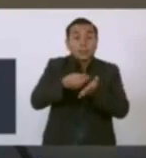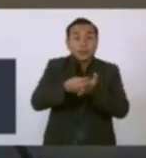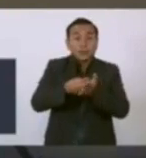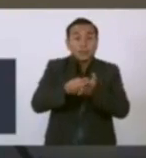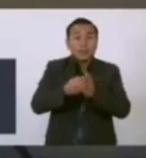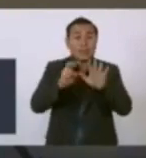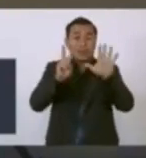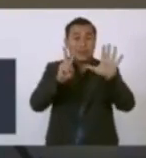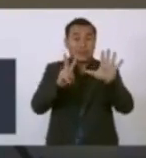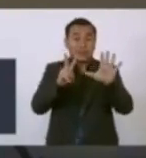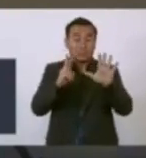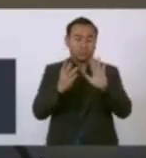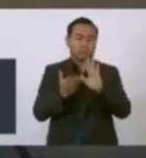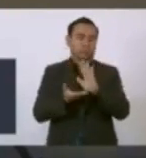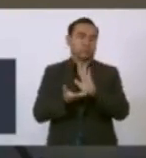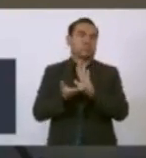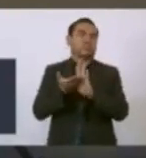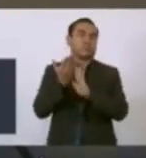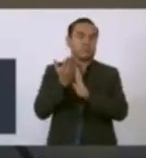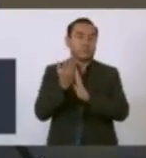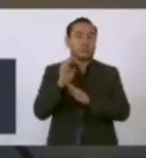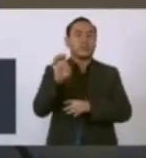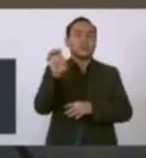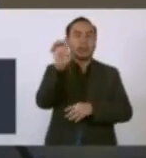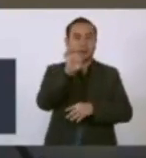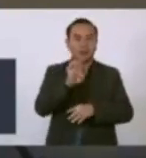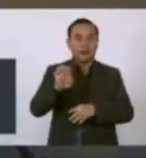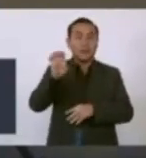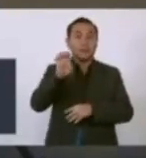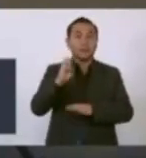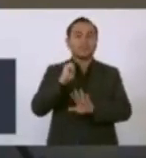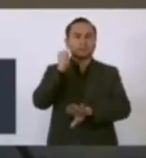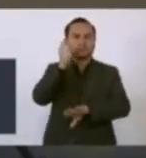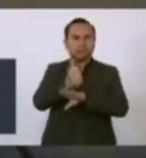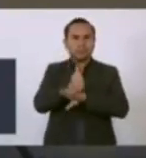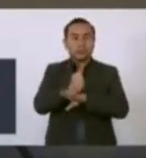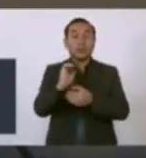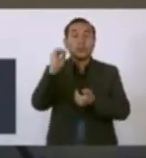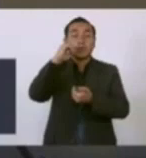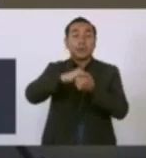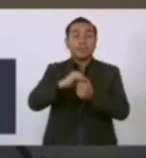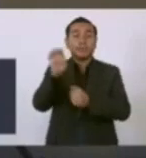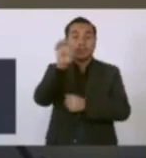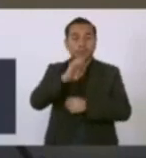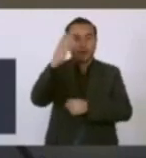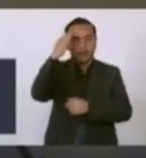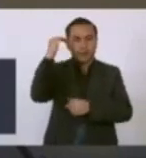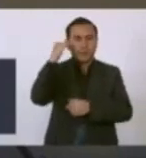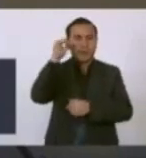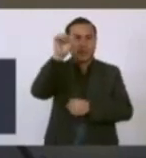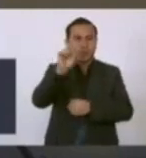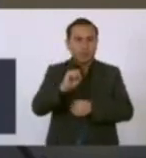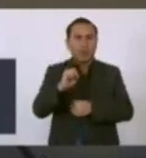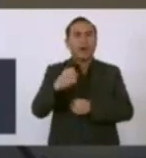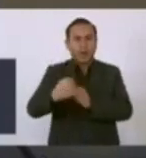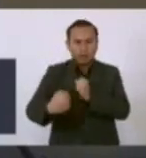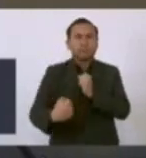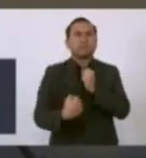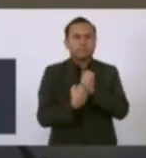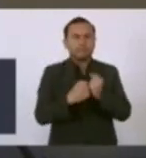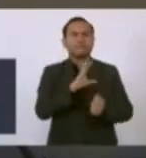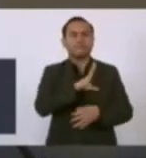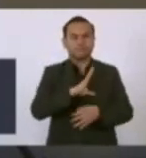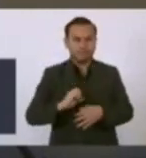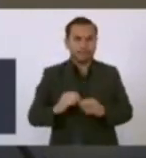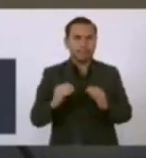una de las siete economías más grandes de Europa, es un miembro fundador de la Unión Europea. Corea del Sur ha sido un socio increíble, importantísimo para El Salvador, al